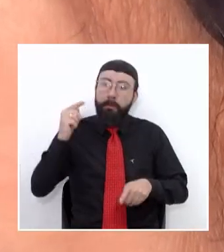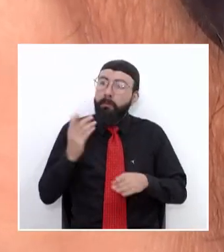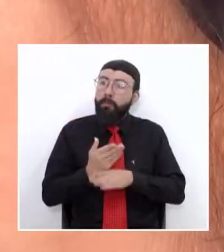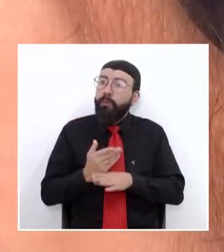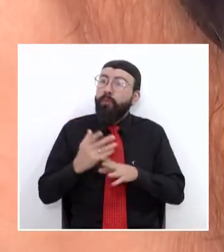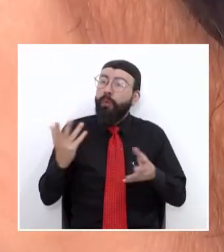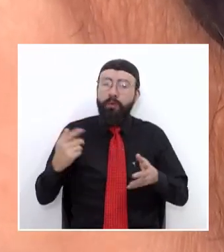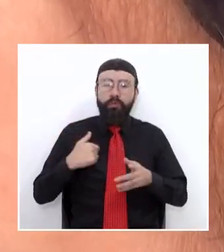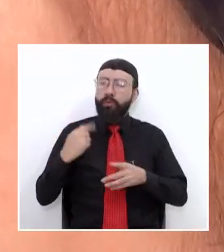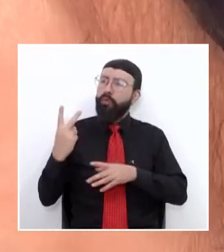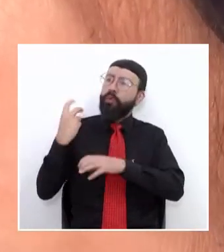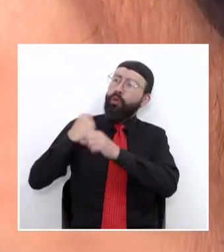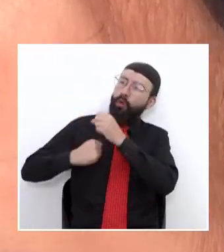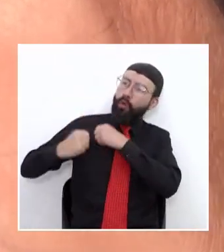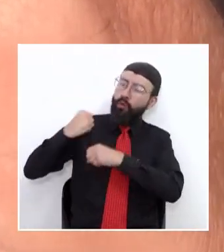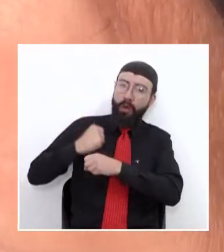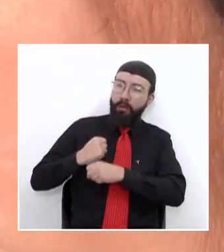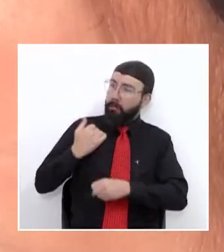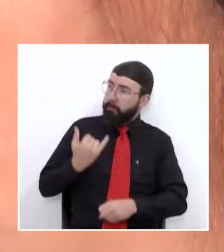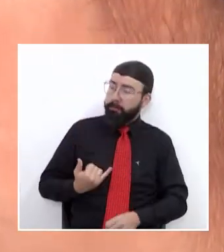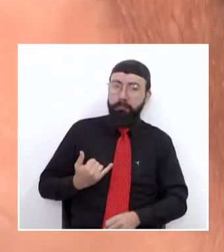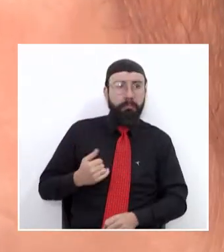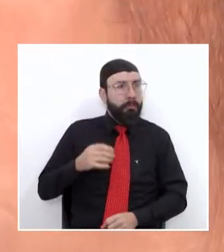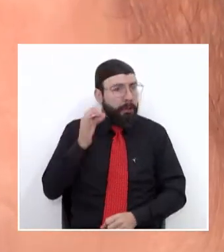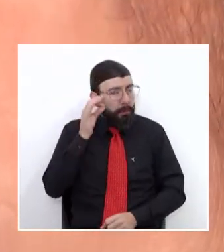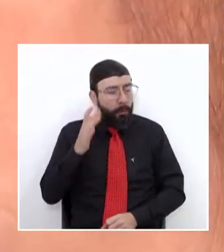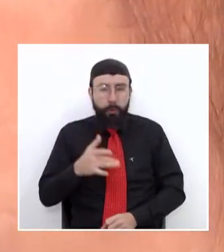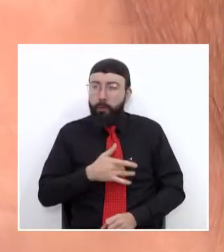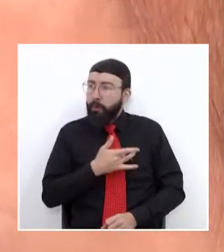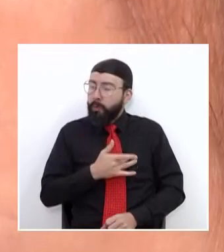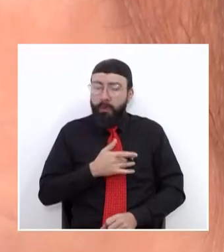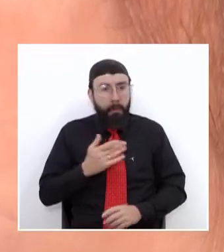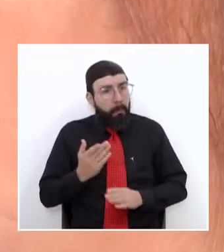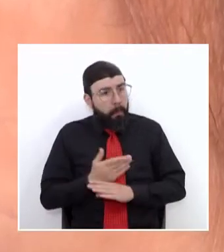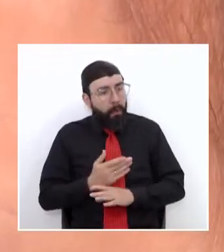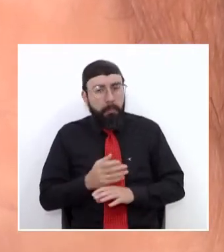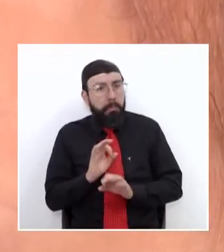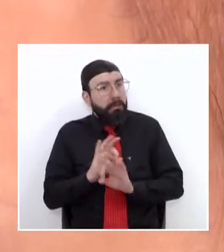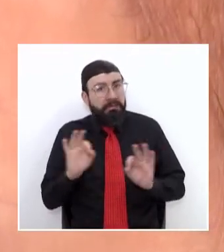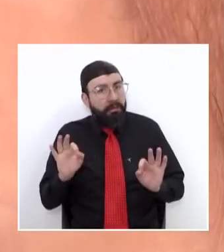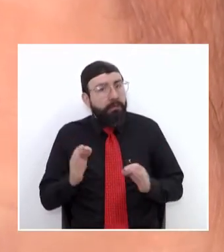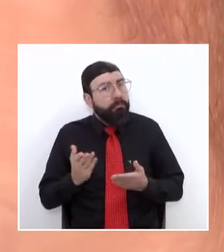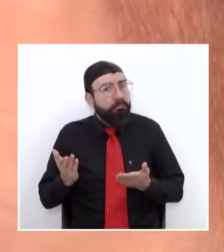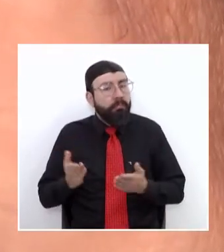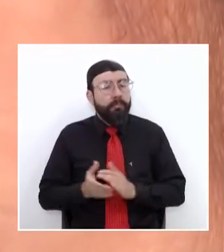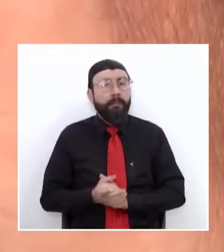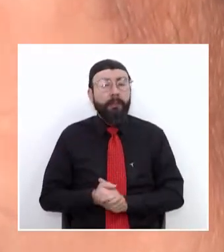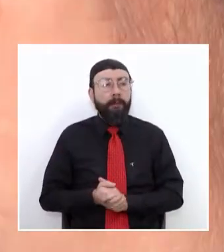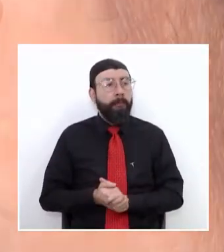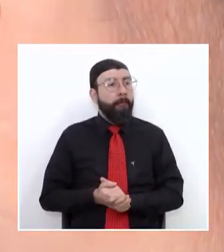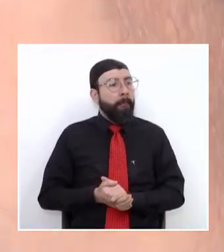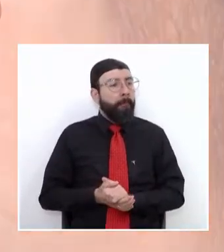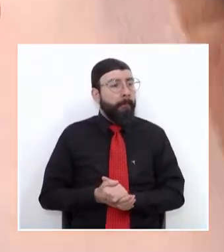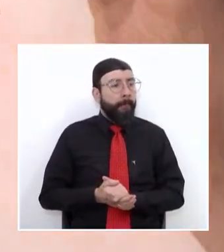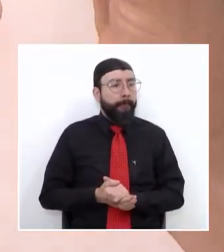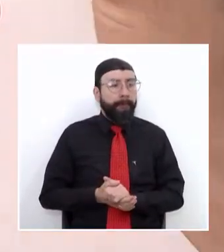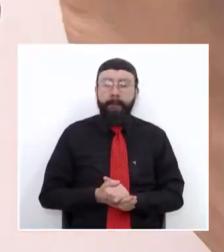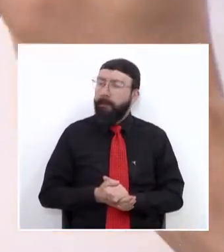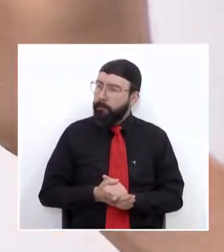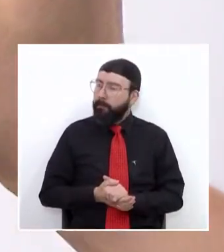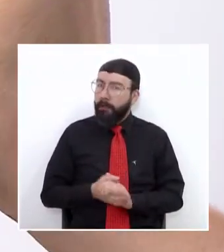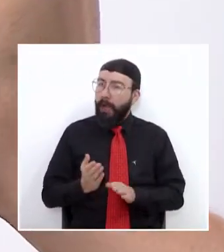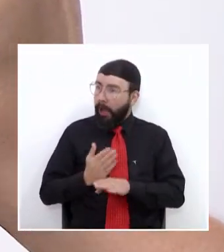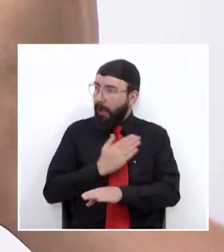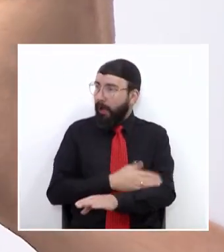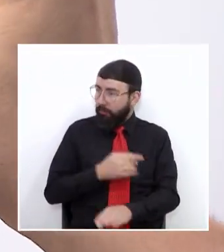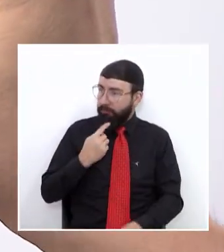llevo 2 años con él y no he tenido ninguna consecuencia. Aquí está Andrés Felipe Rodríguez. Sí, y es lo que decíamos, ¿no es